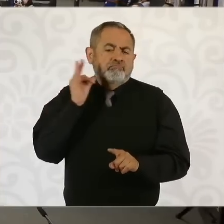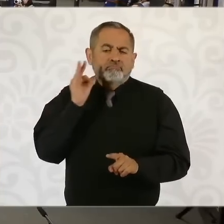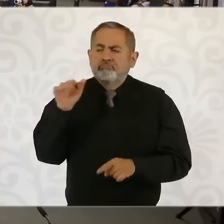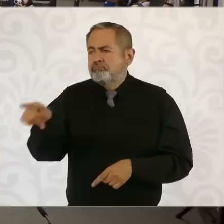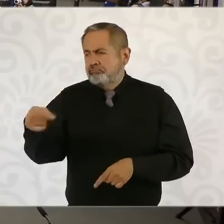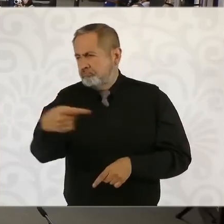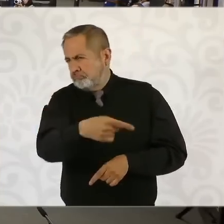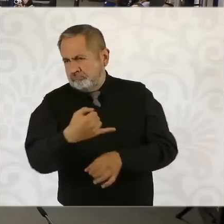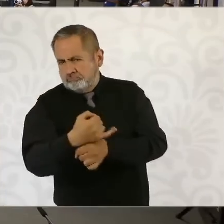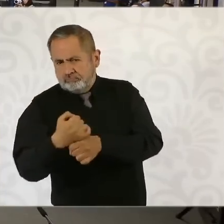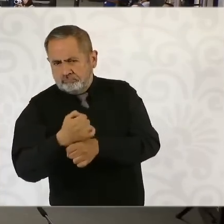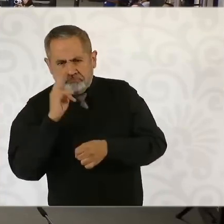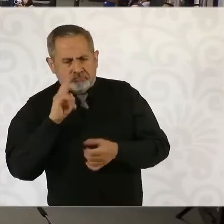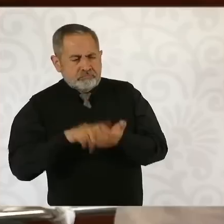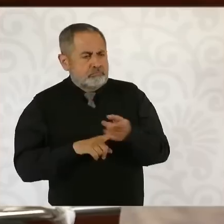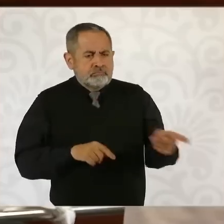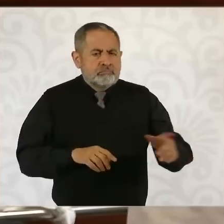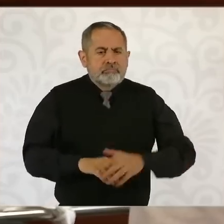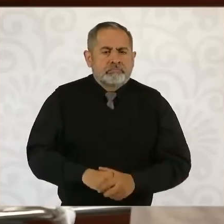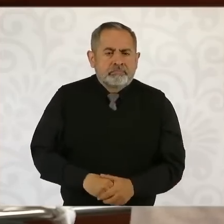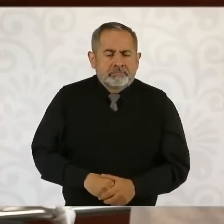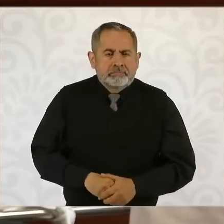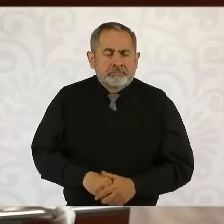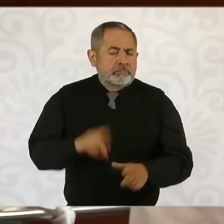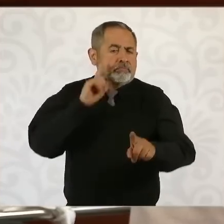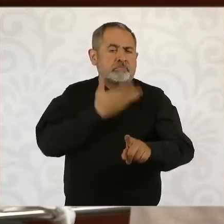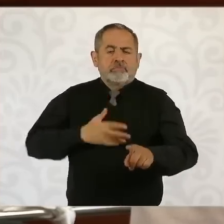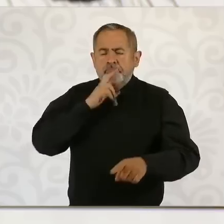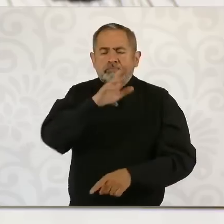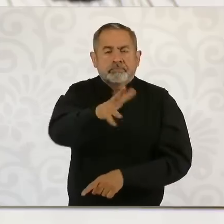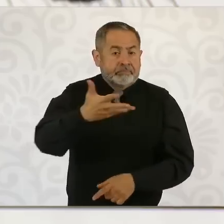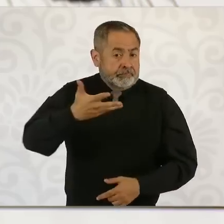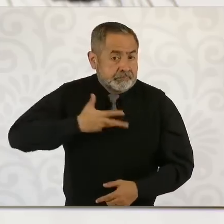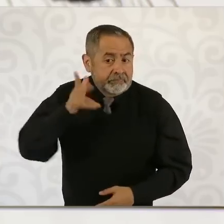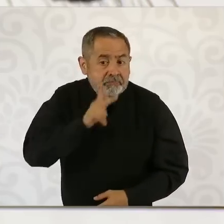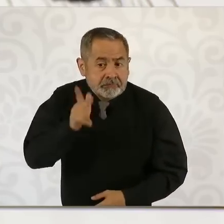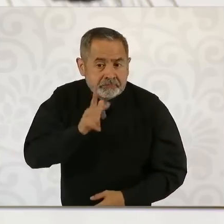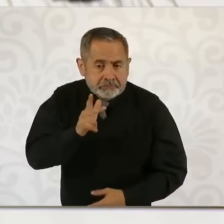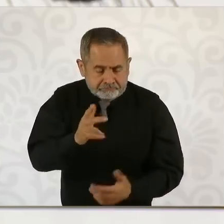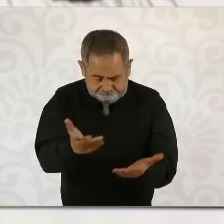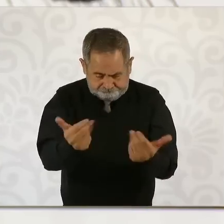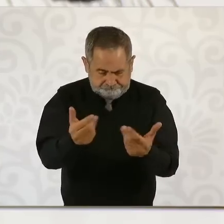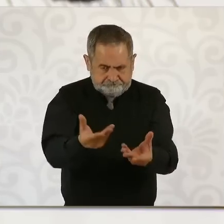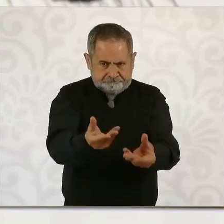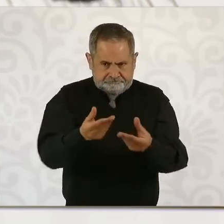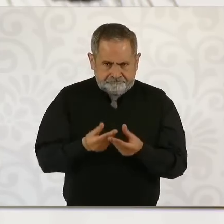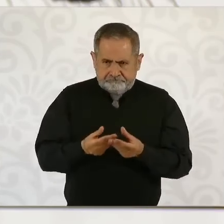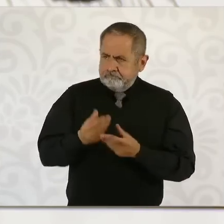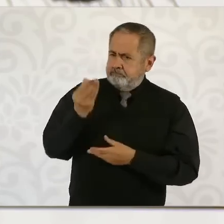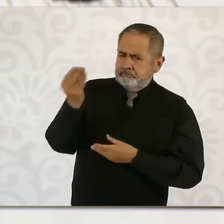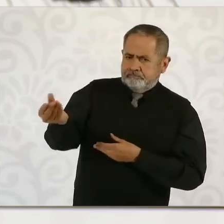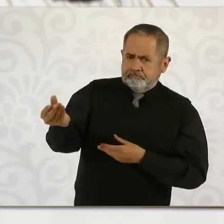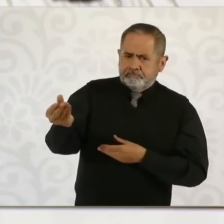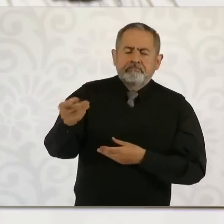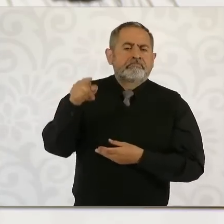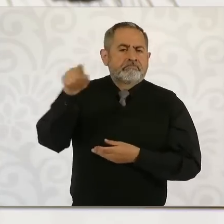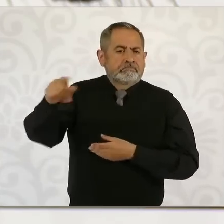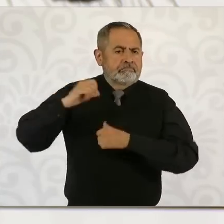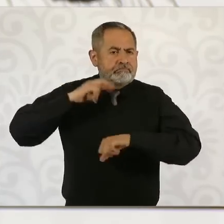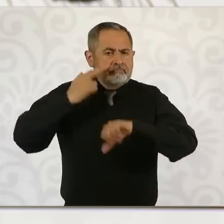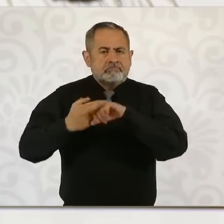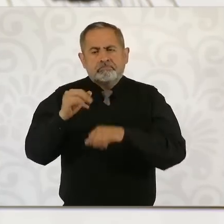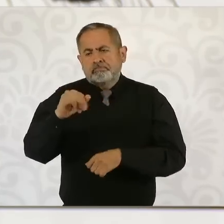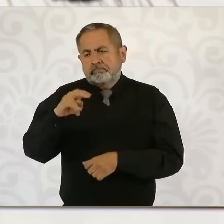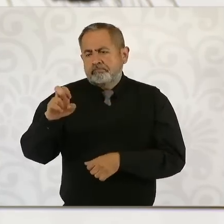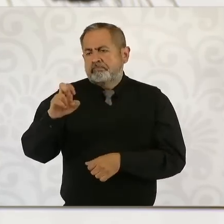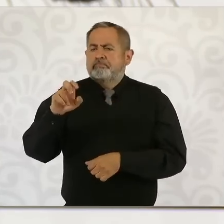candidatos cuestionables, dado que, por ejemplo… Quien tenga una prueba, que la presente ante los organismos electorales,